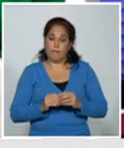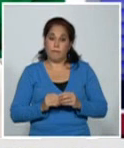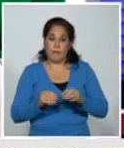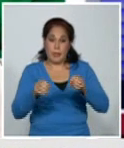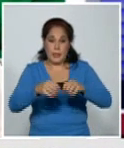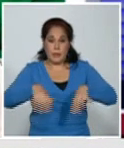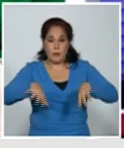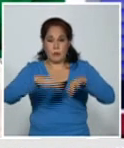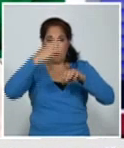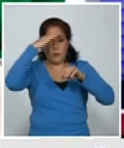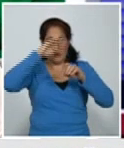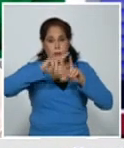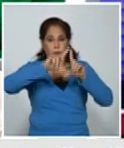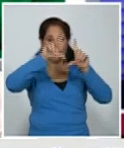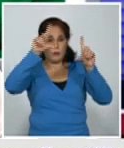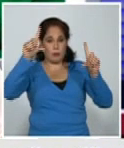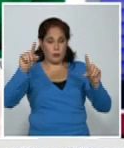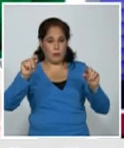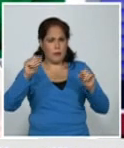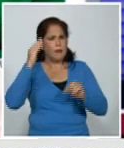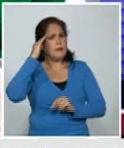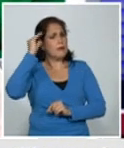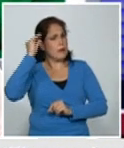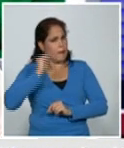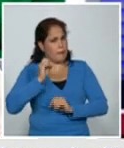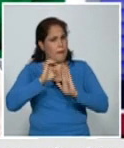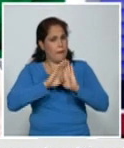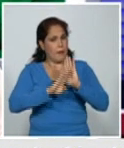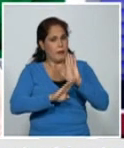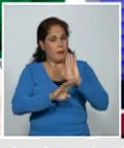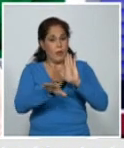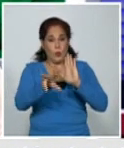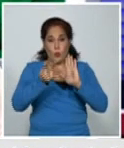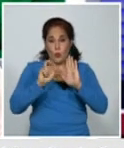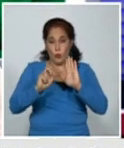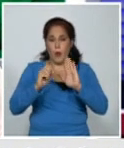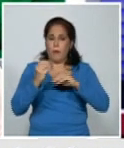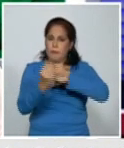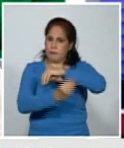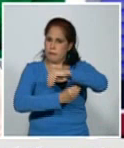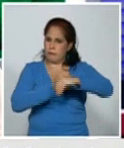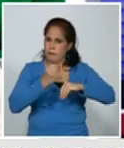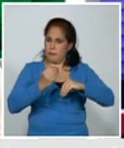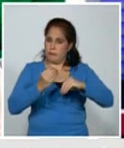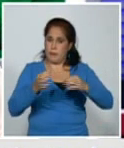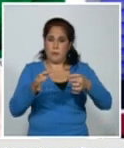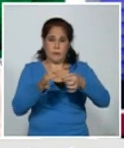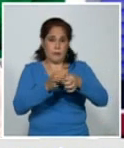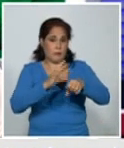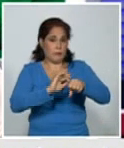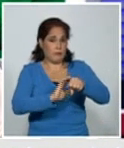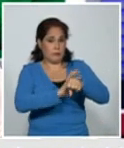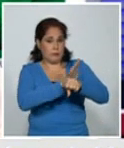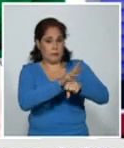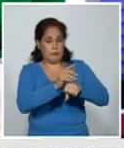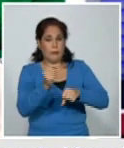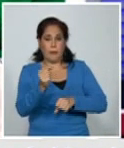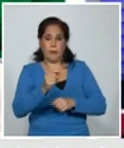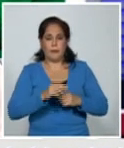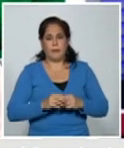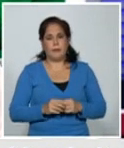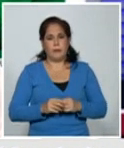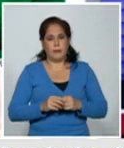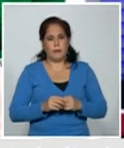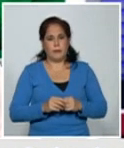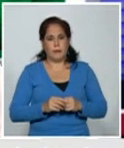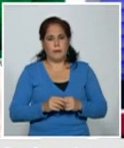de Cuba. Estamos seguros que con las medidas que se adoptan y no pudiéramos decir todavía